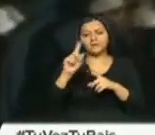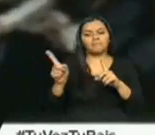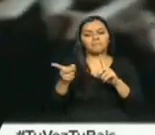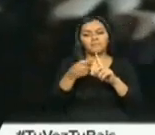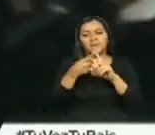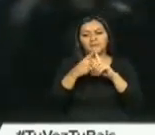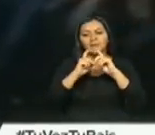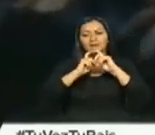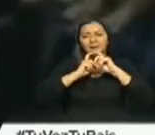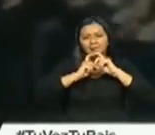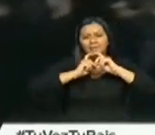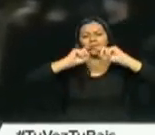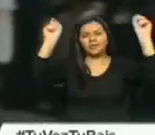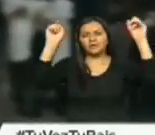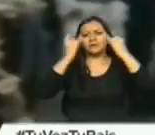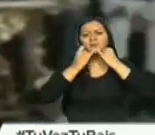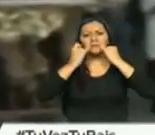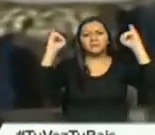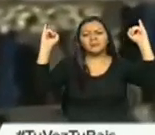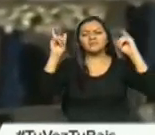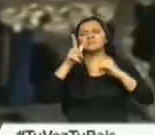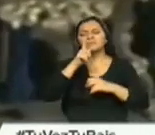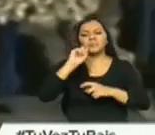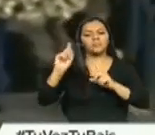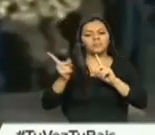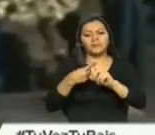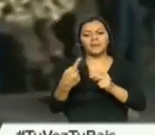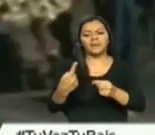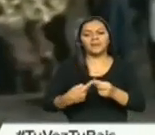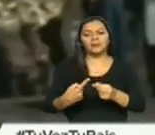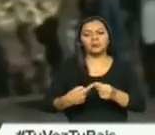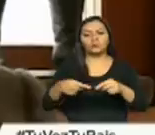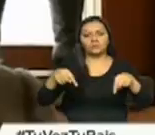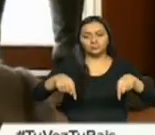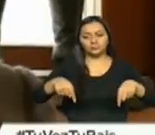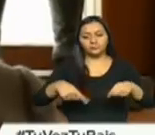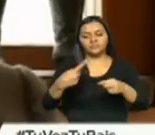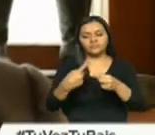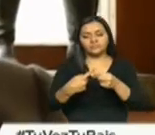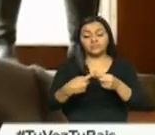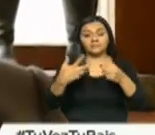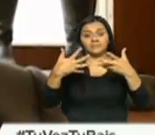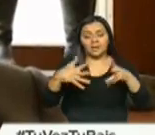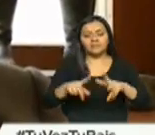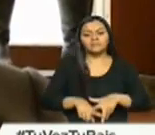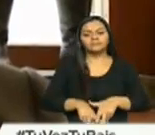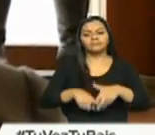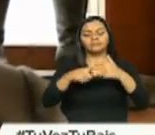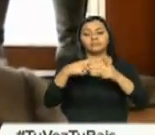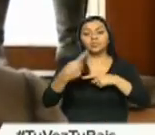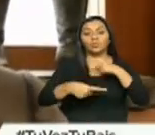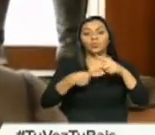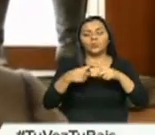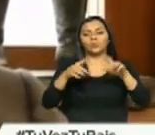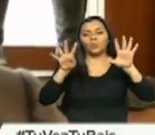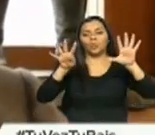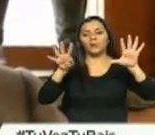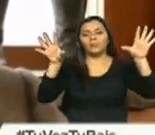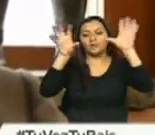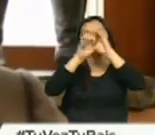primer grito de independencia americana, la revolución quiteña, que en realidad ocurre la noche del 9 de